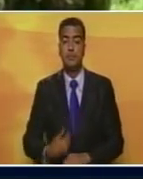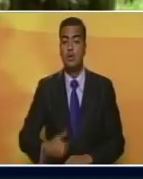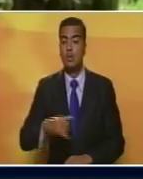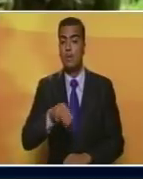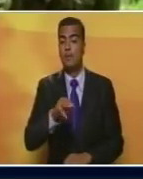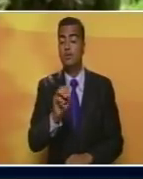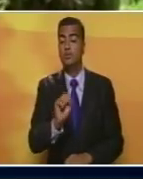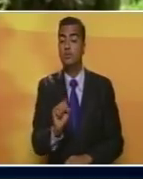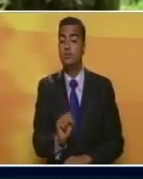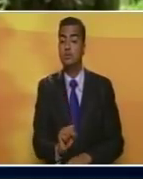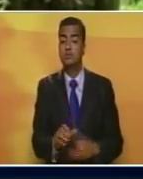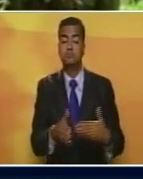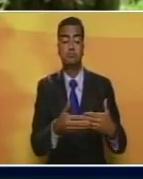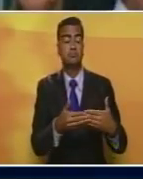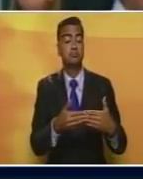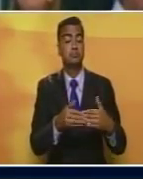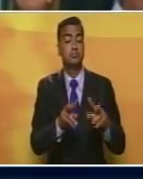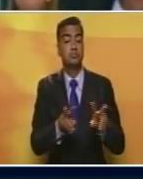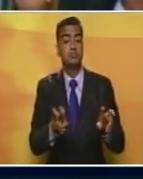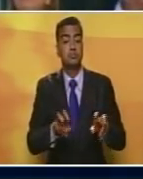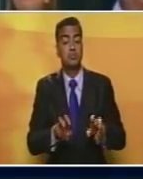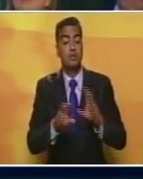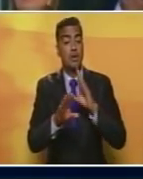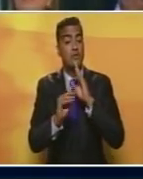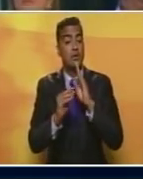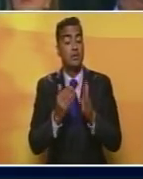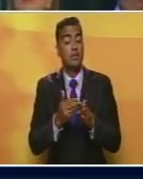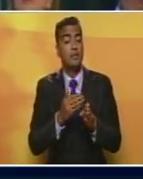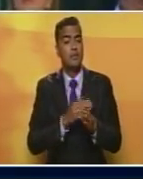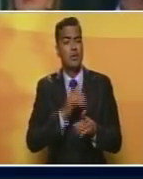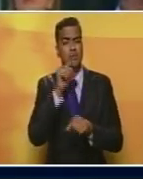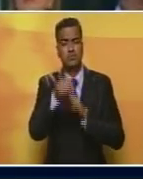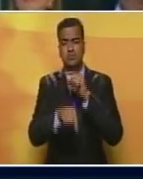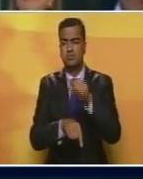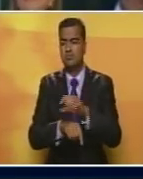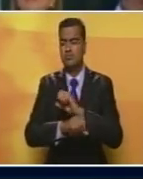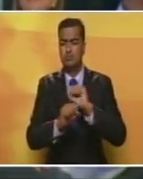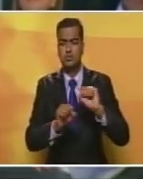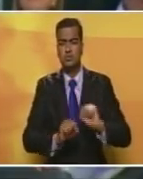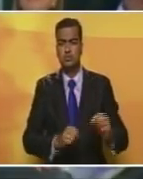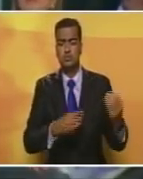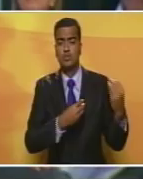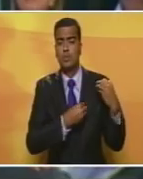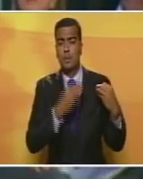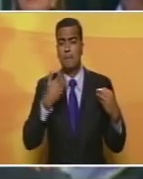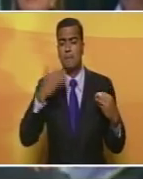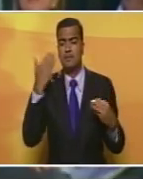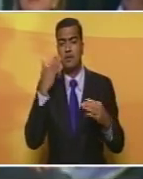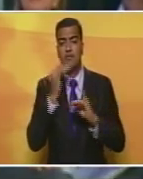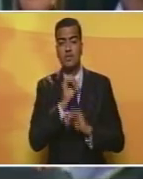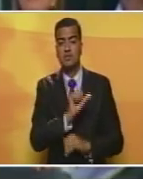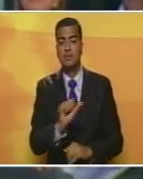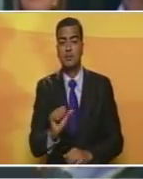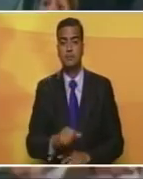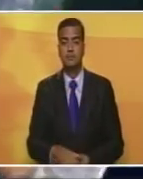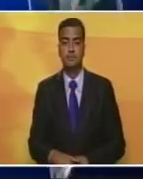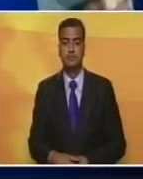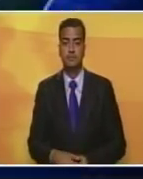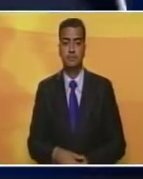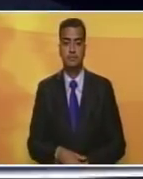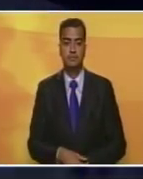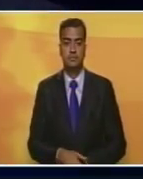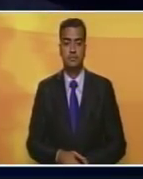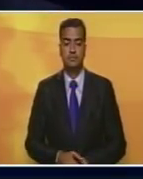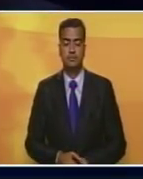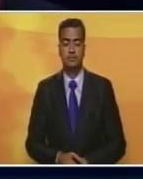La delegación de la guerrilla del ELN aseguró que tiene la voluntad de aminorar la intensidad del conflicto armado y pidió reanudar el diálogo